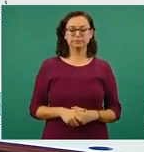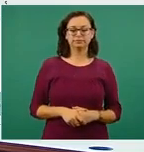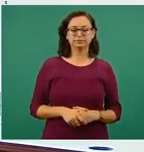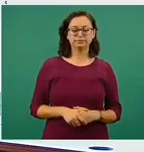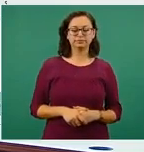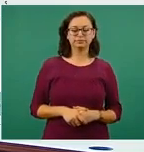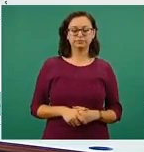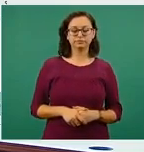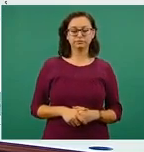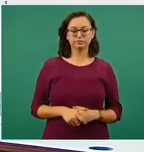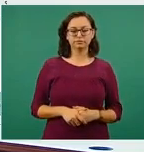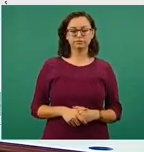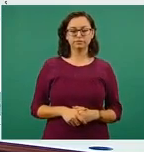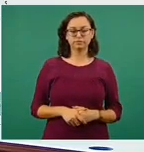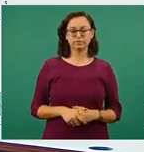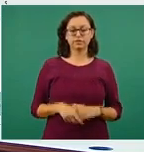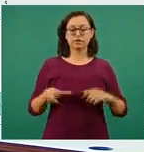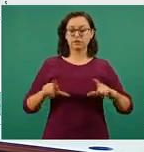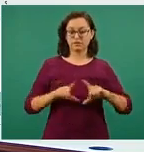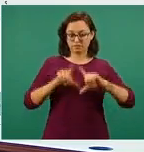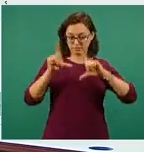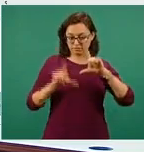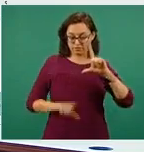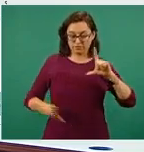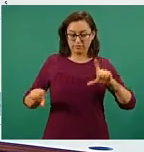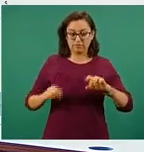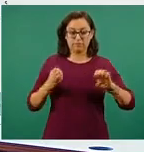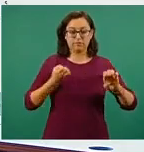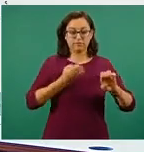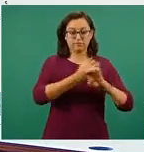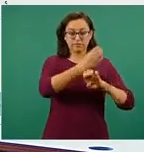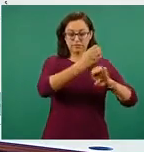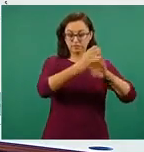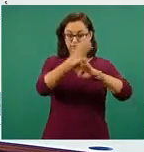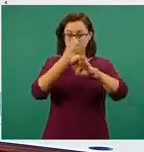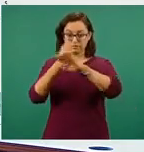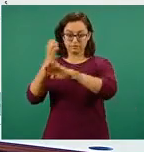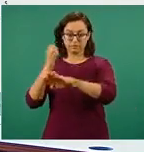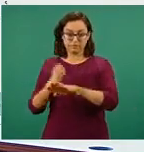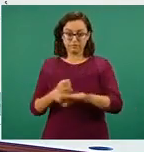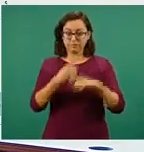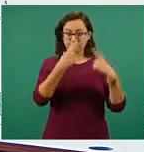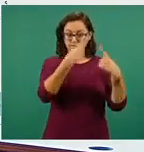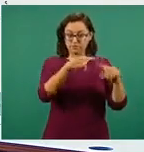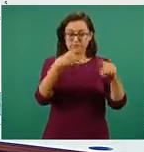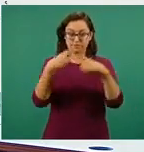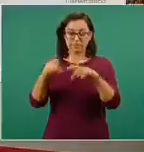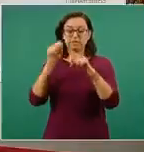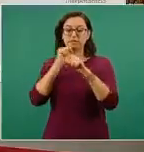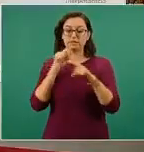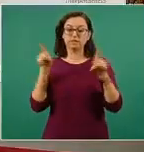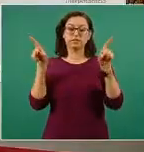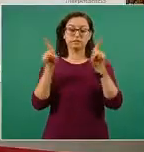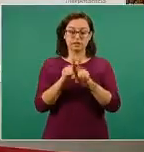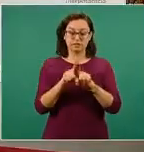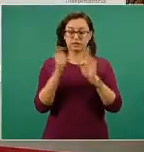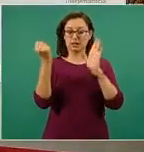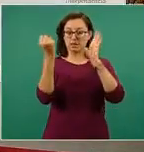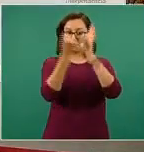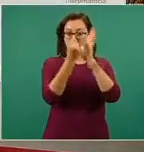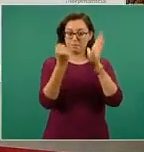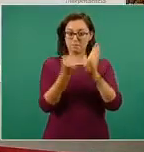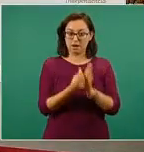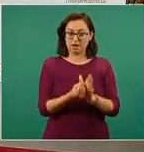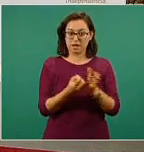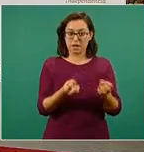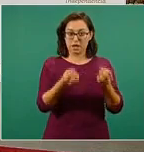Distribución nacional, también de acuerdo al número de dosis aplicadas, también distribución por marca